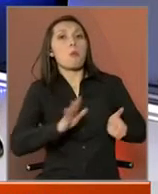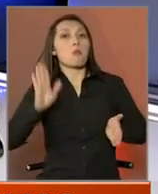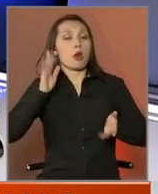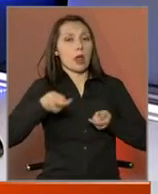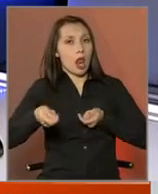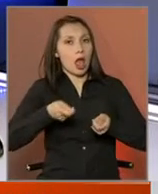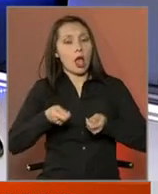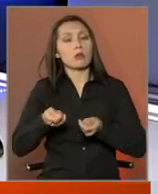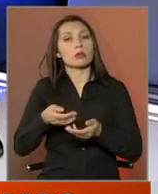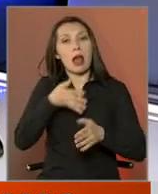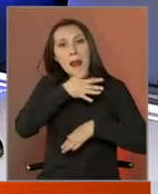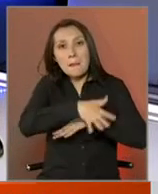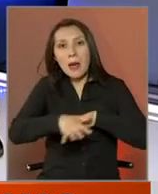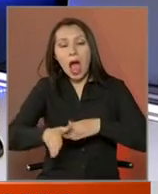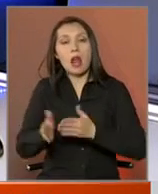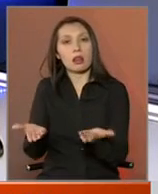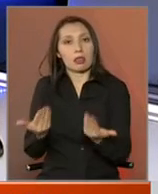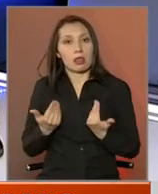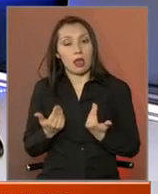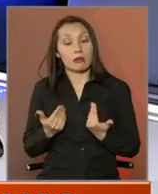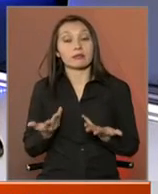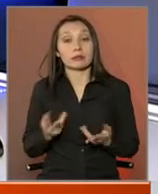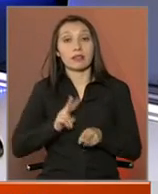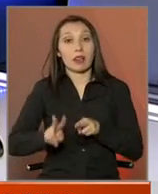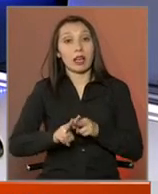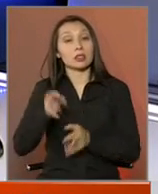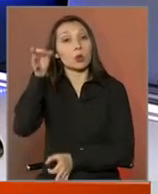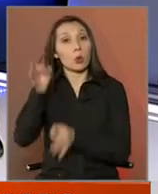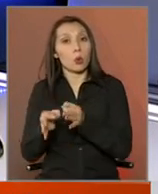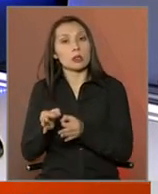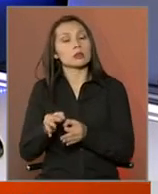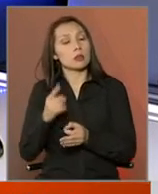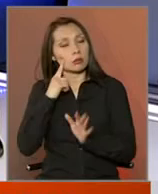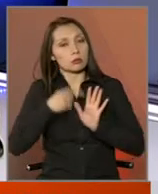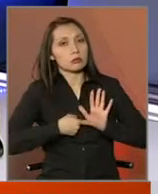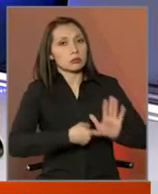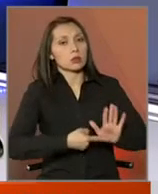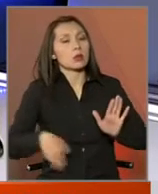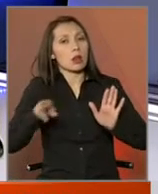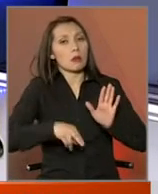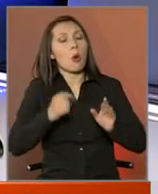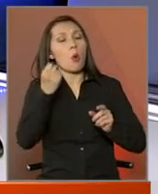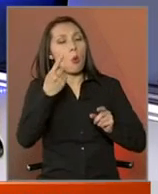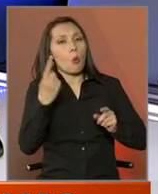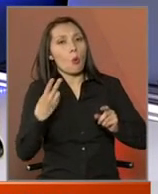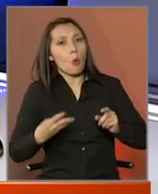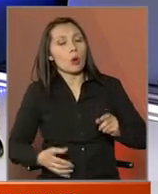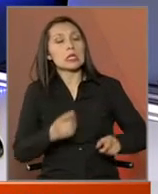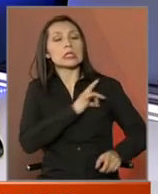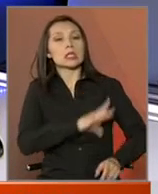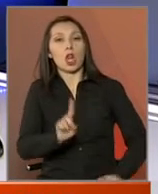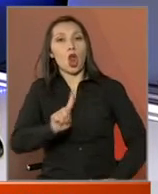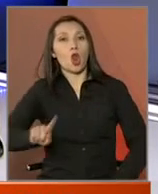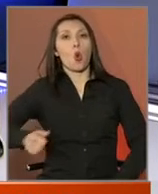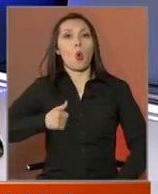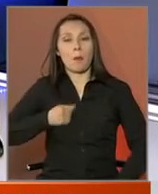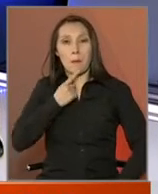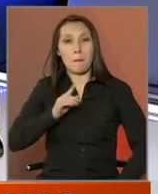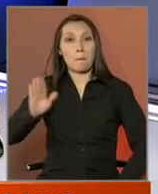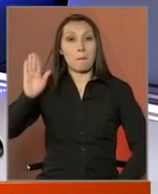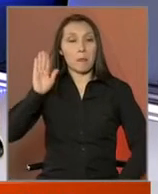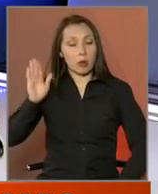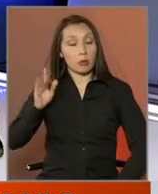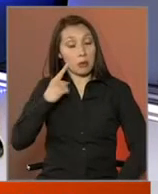un acceso soberano al mar. Y lo que hará en el juicio será intentar demostrar cuántas veces Chile ha incumplido esta promesa.